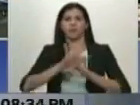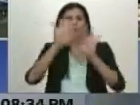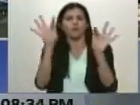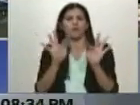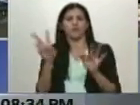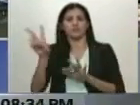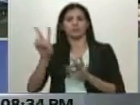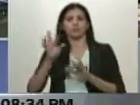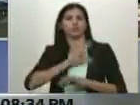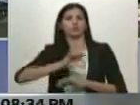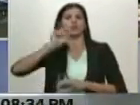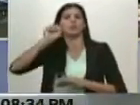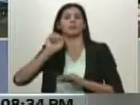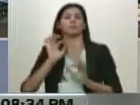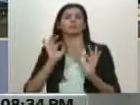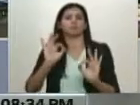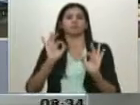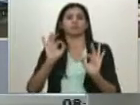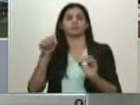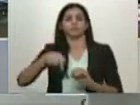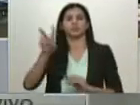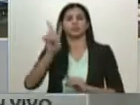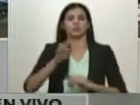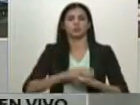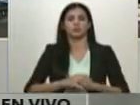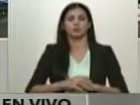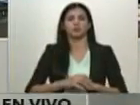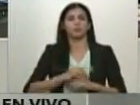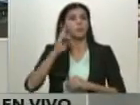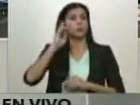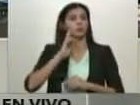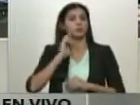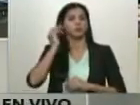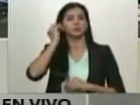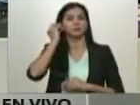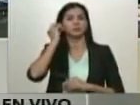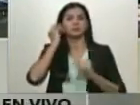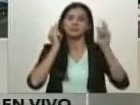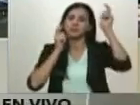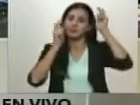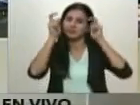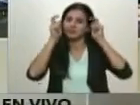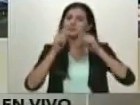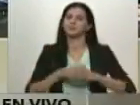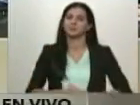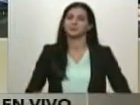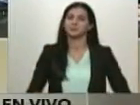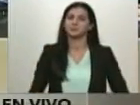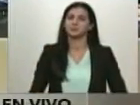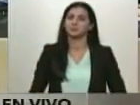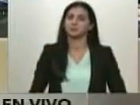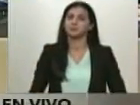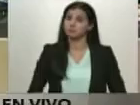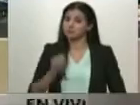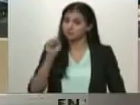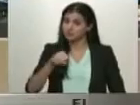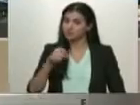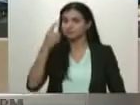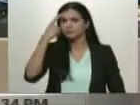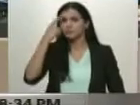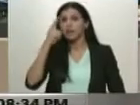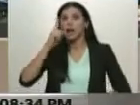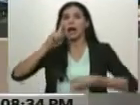a la nuestra, a la bolivariana, a la chavista, ¿sí? Pero si